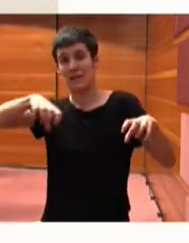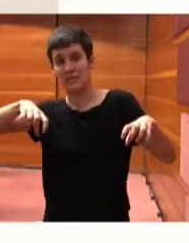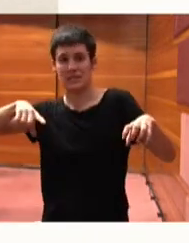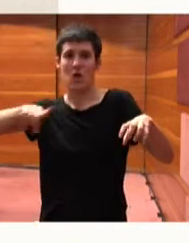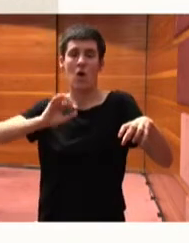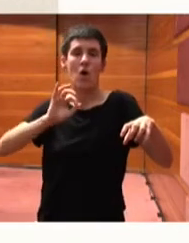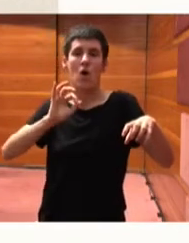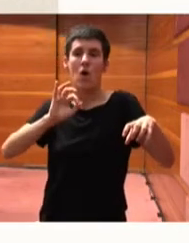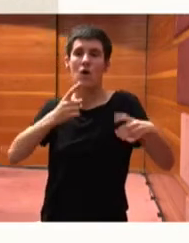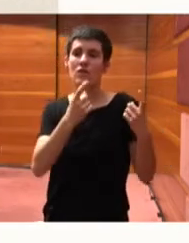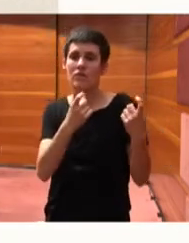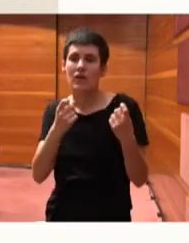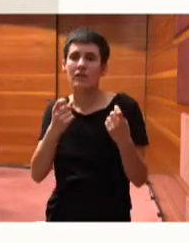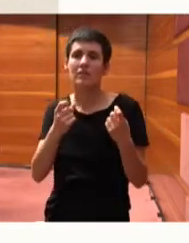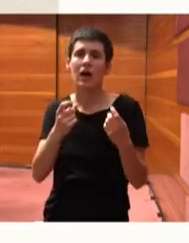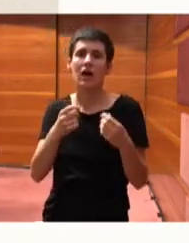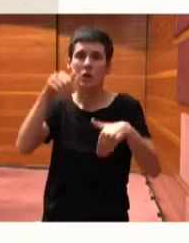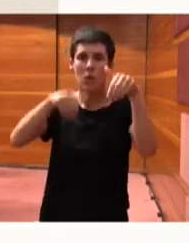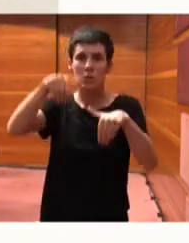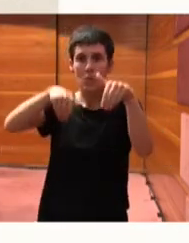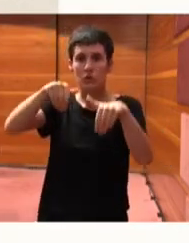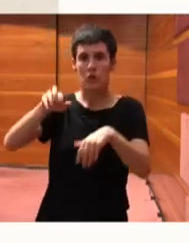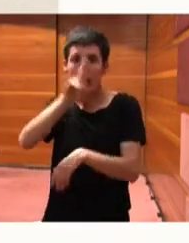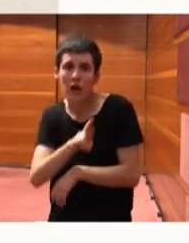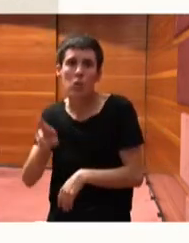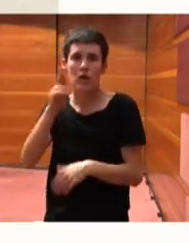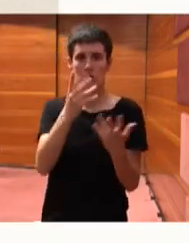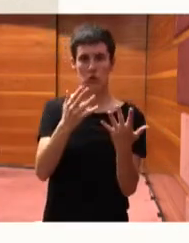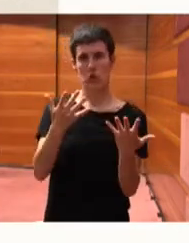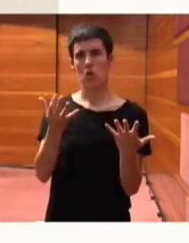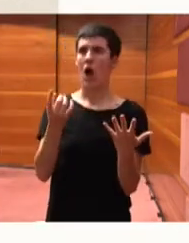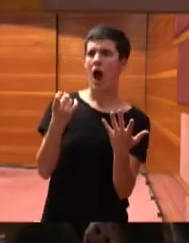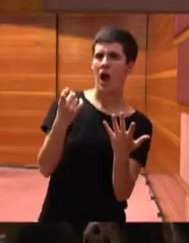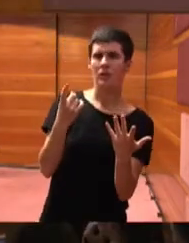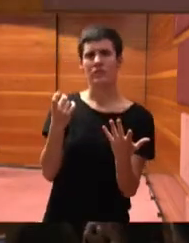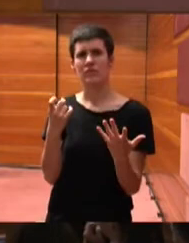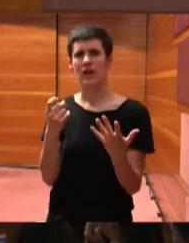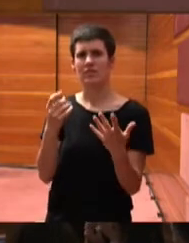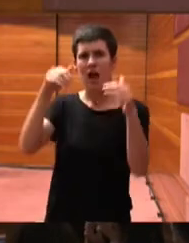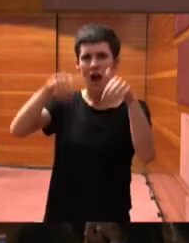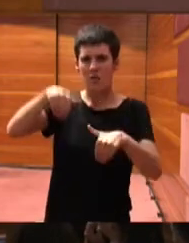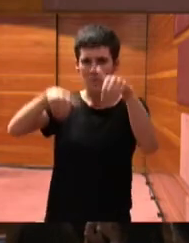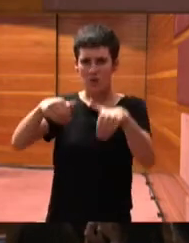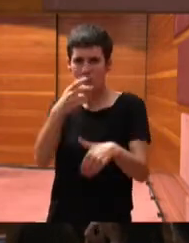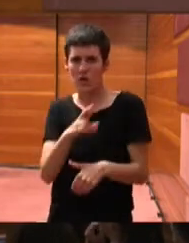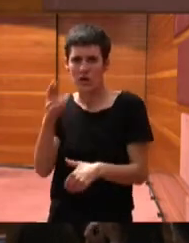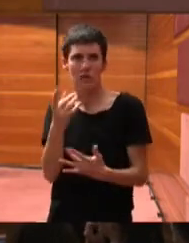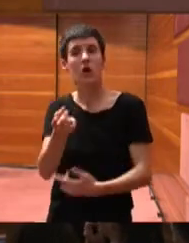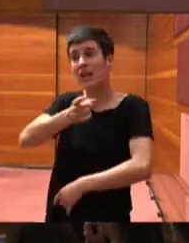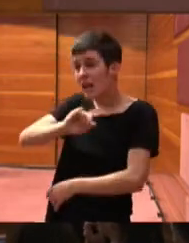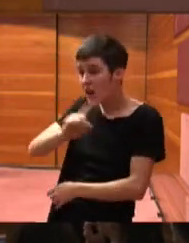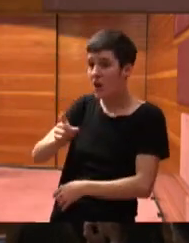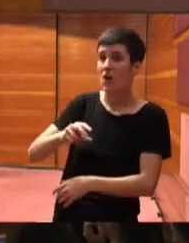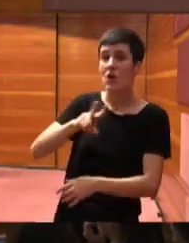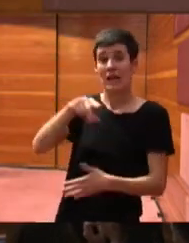no, aún falta recuento, entonces ahora vamos como despertas, ¿no? Y aún falta recuento, ¿no? Pero muy poco, que no, Ruth, que en Virginia también va a ganar